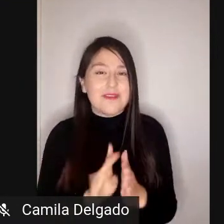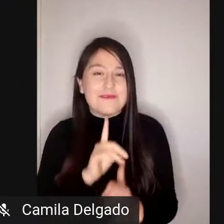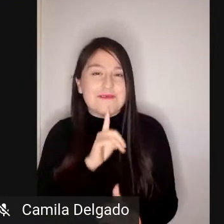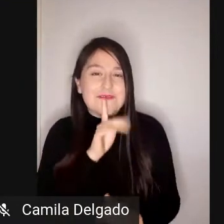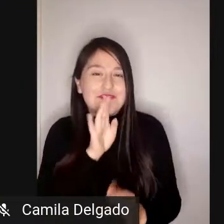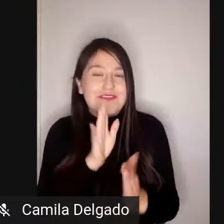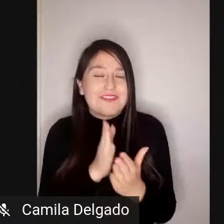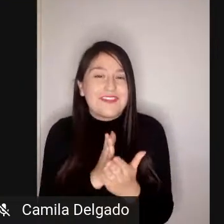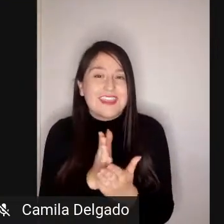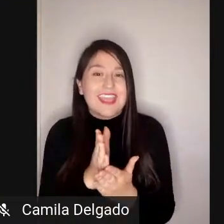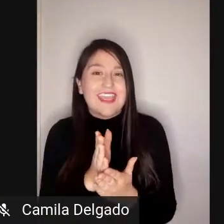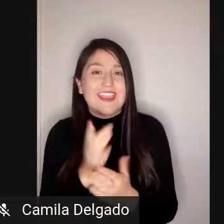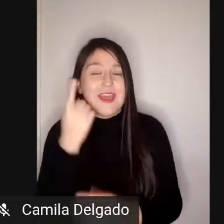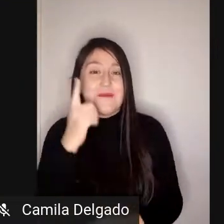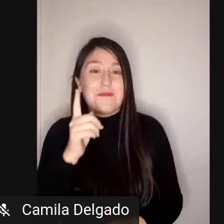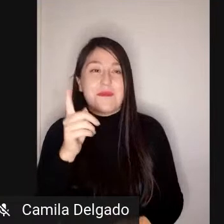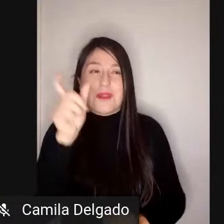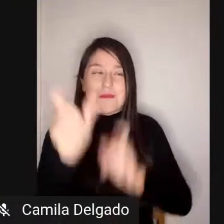si juntamos varios...